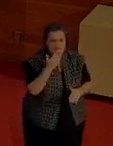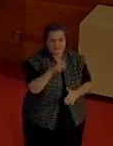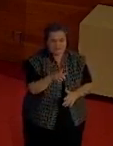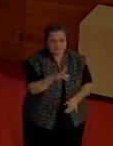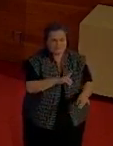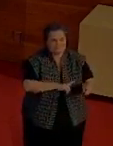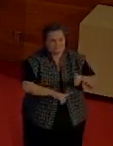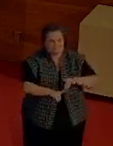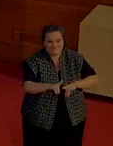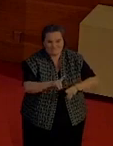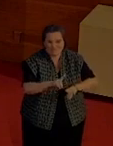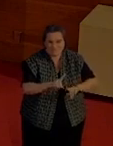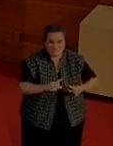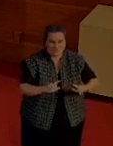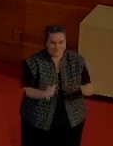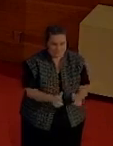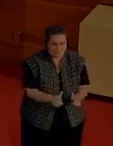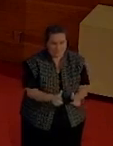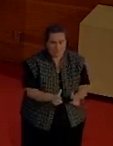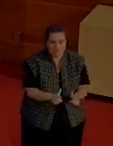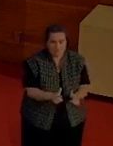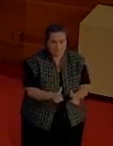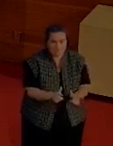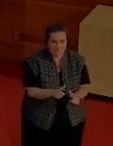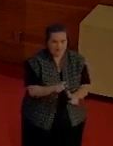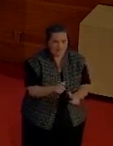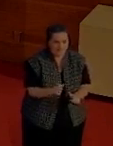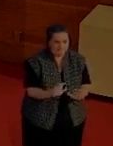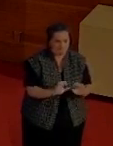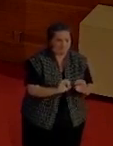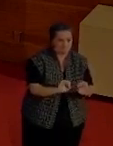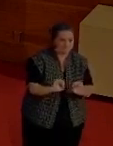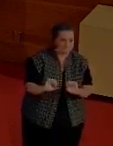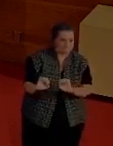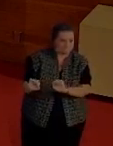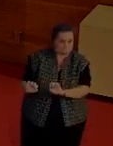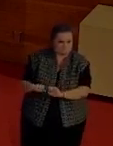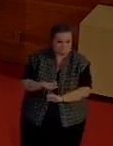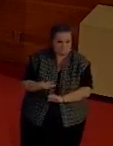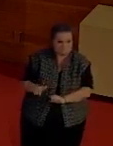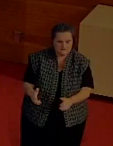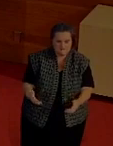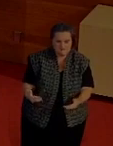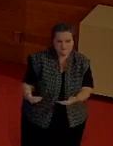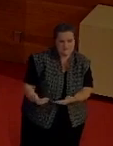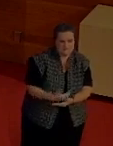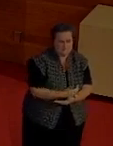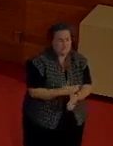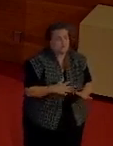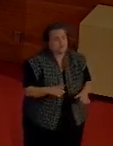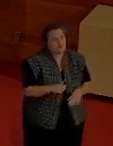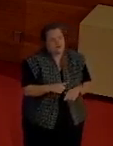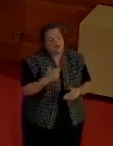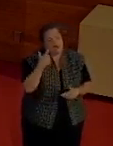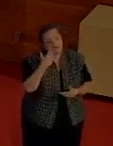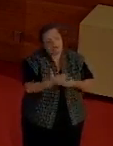esas resistencias que se empiezan a generar por parte de supuestos beneficiarios del proyecto pero ya digo el tiempo nos dirá hasta dónde